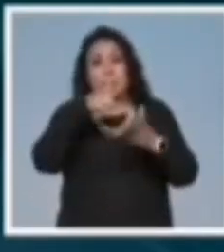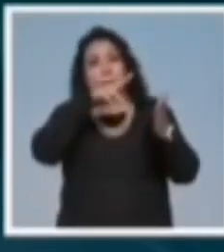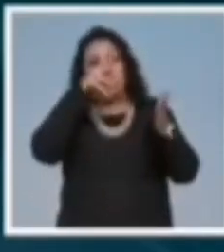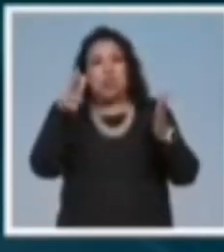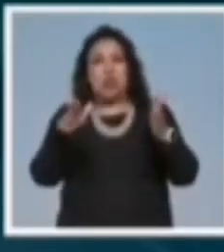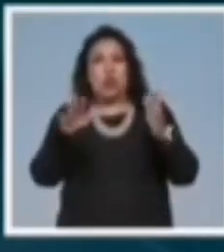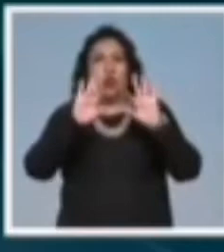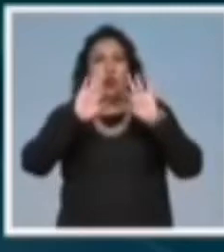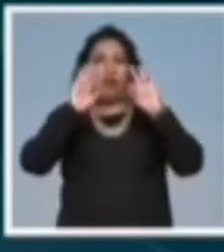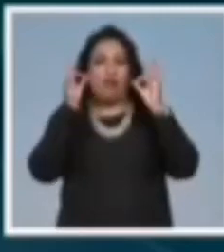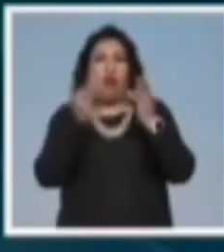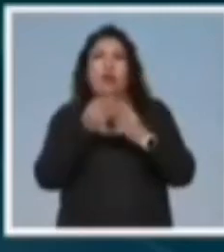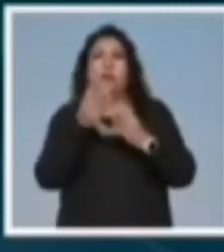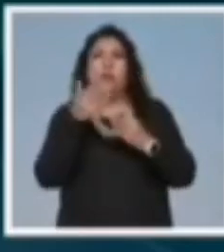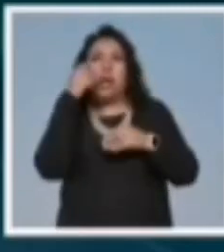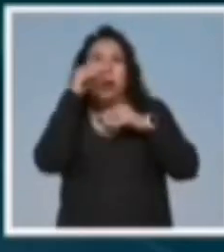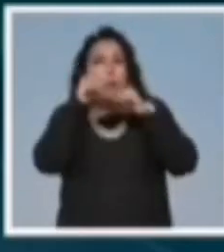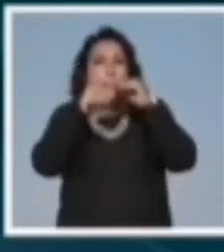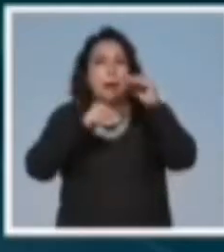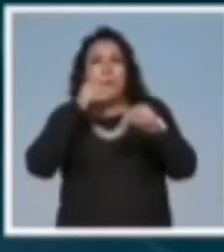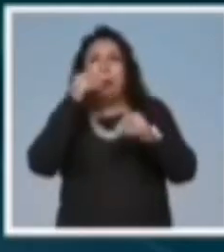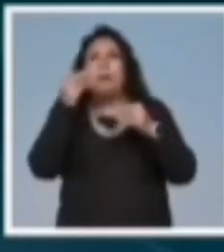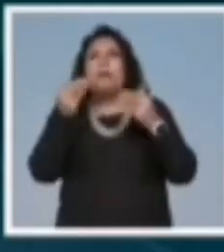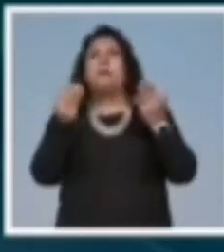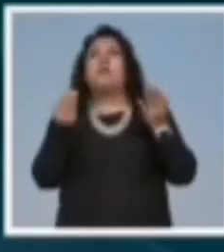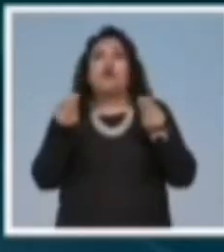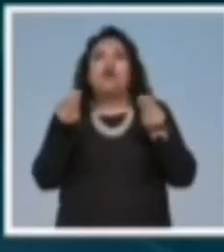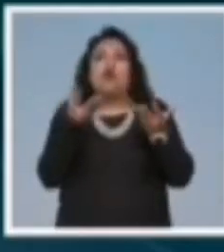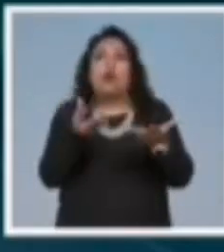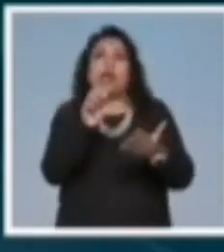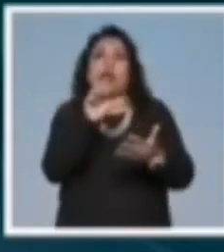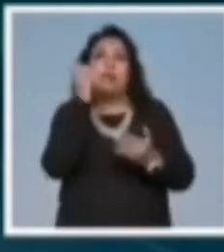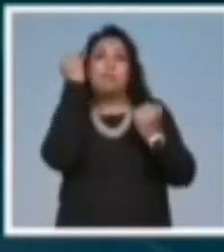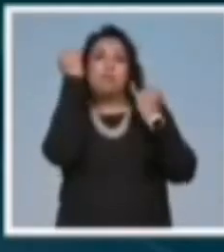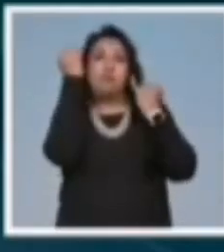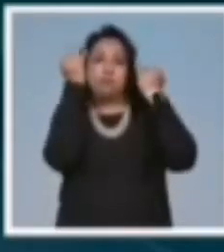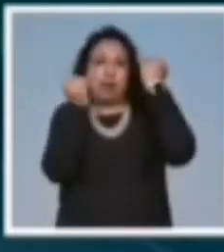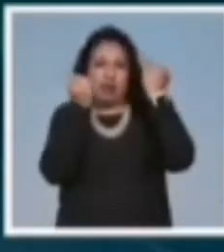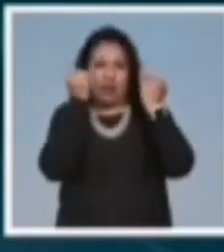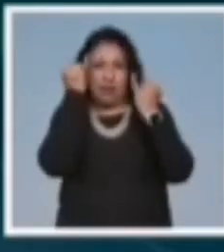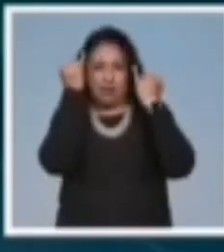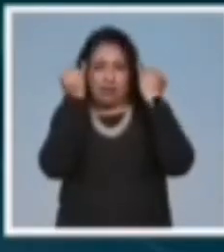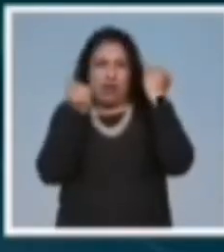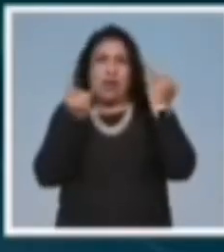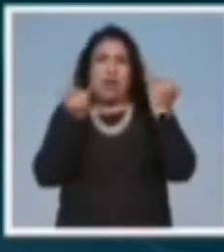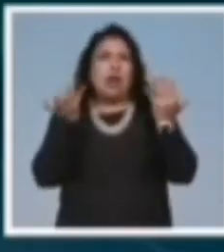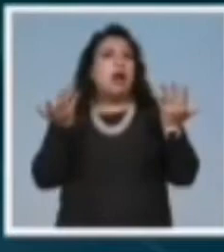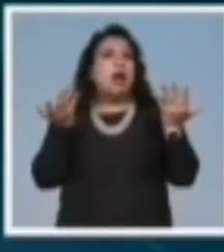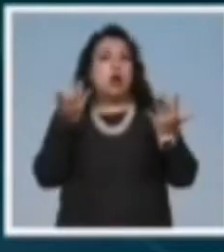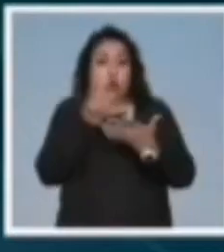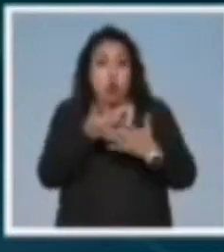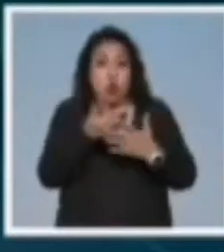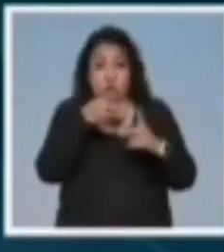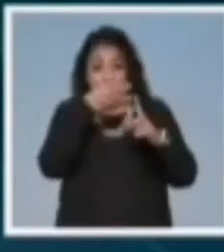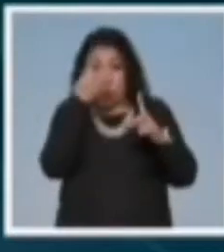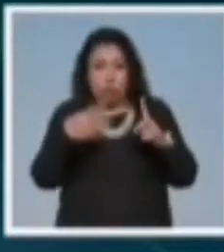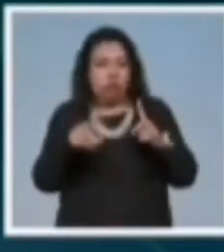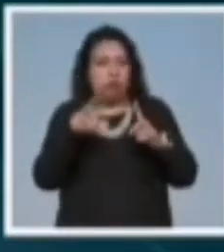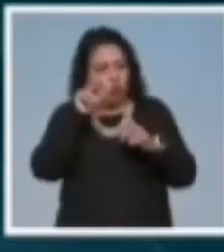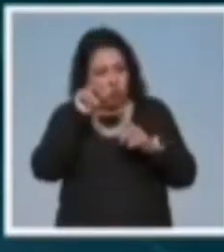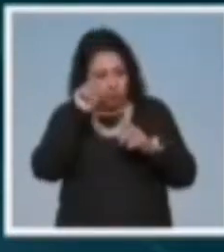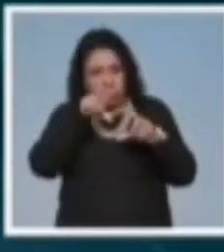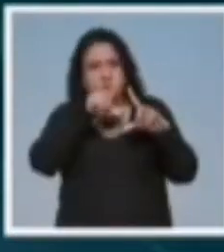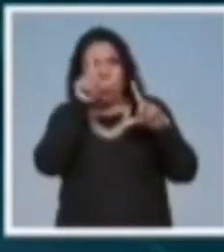figurativa, porque estoy tratando de construir y aportar algo al imaginario, pues no solo LGBT, sino